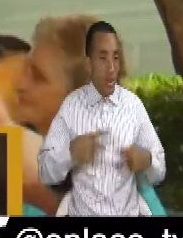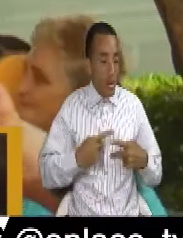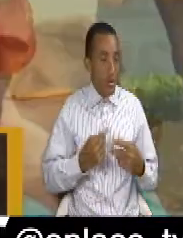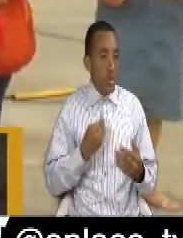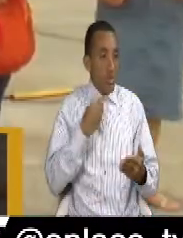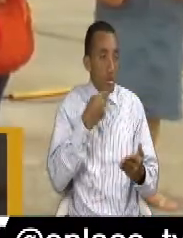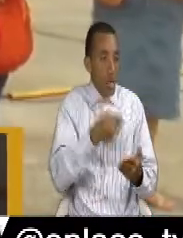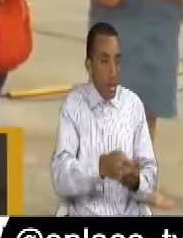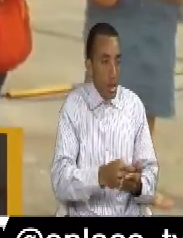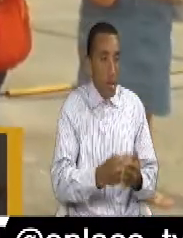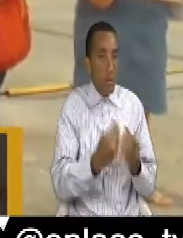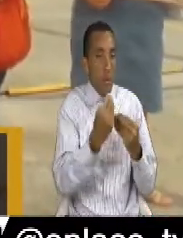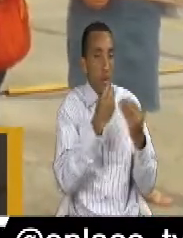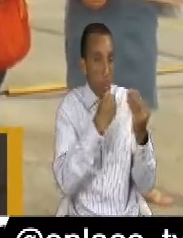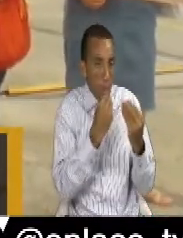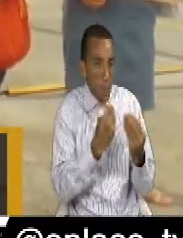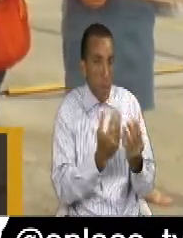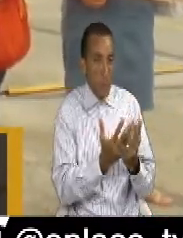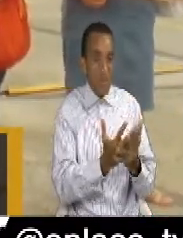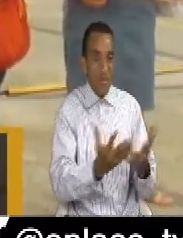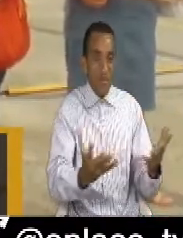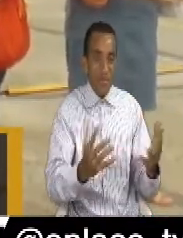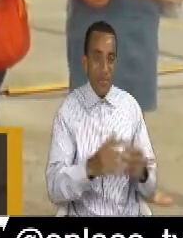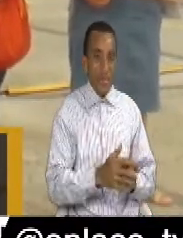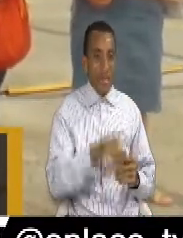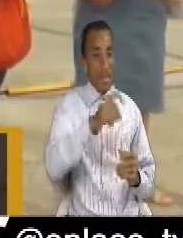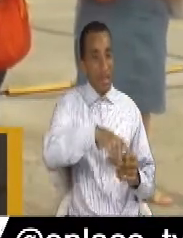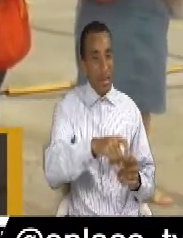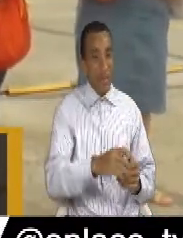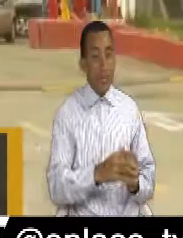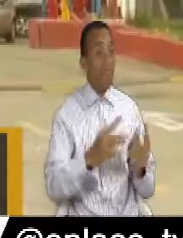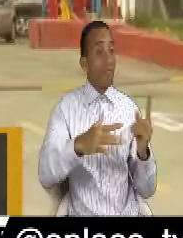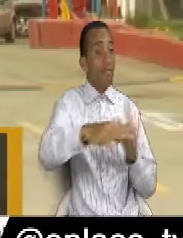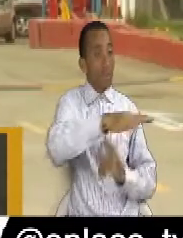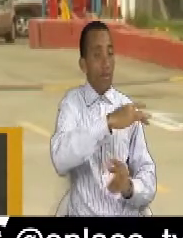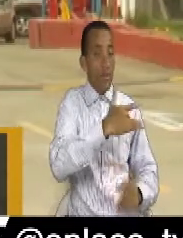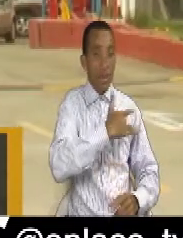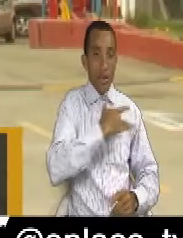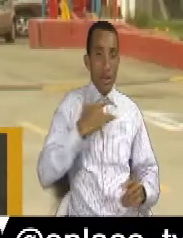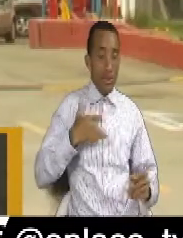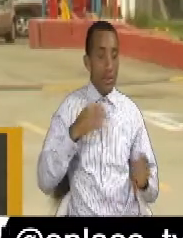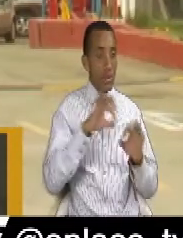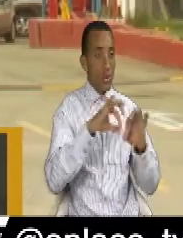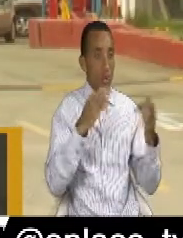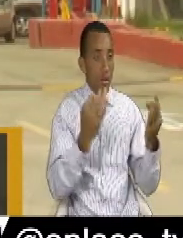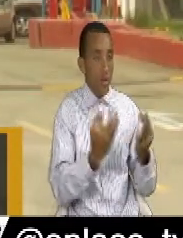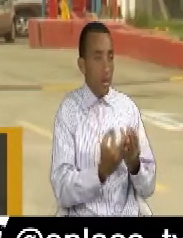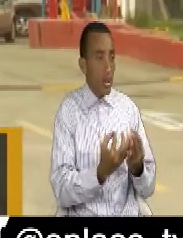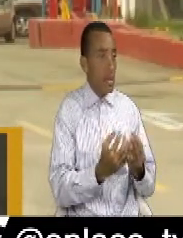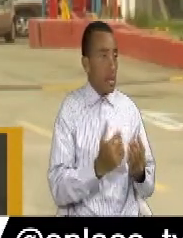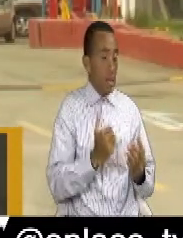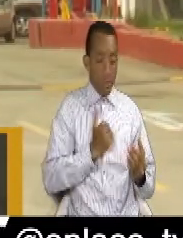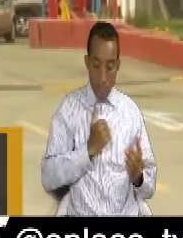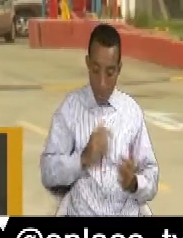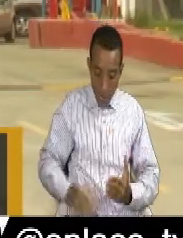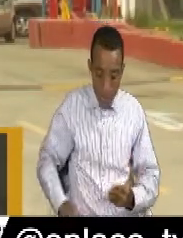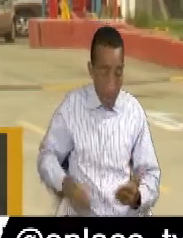tenemos el mercado, digamos que cualquier situación de salud con la familia pues toca del bolsillo, lo adicional,